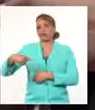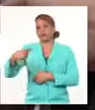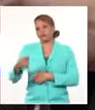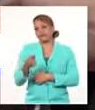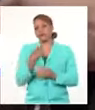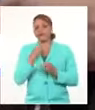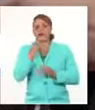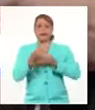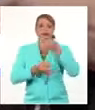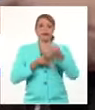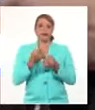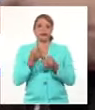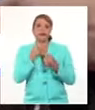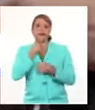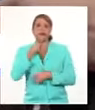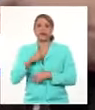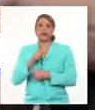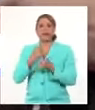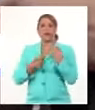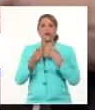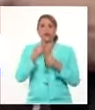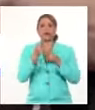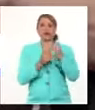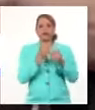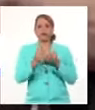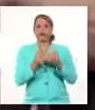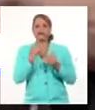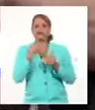hay cosa o proceso